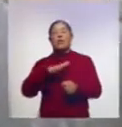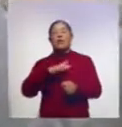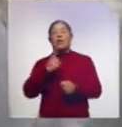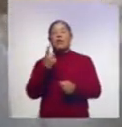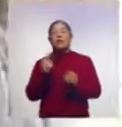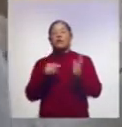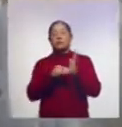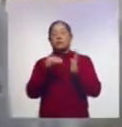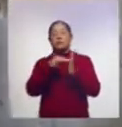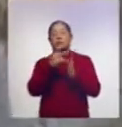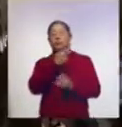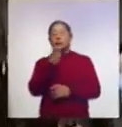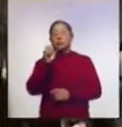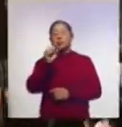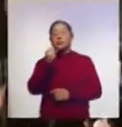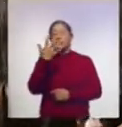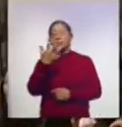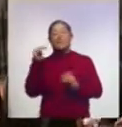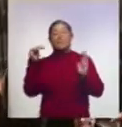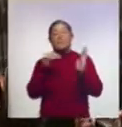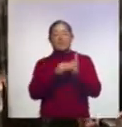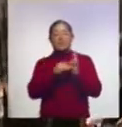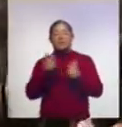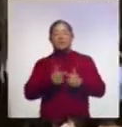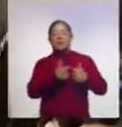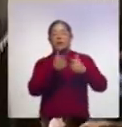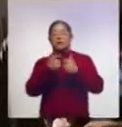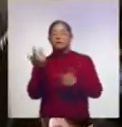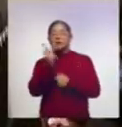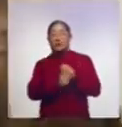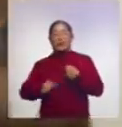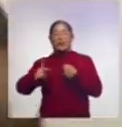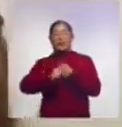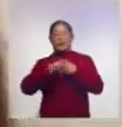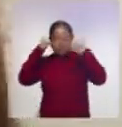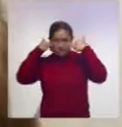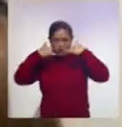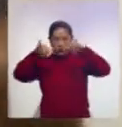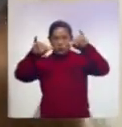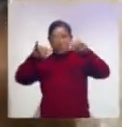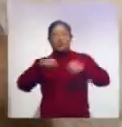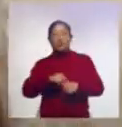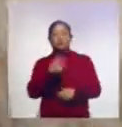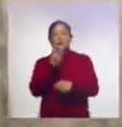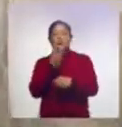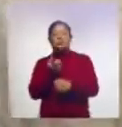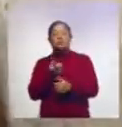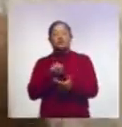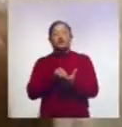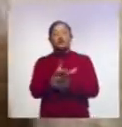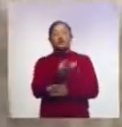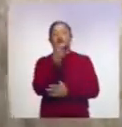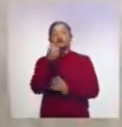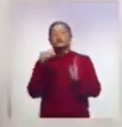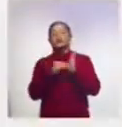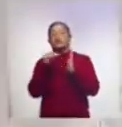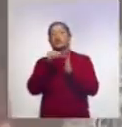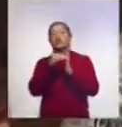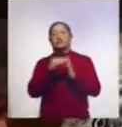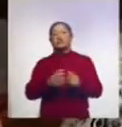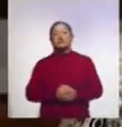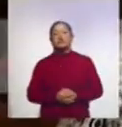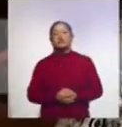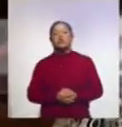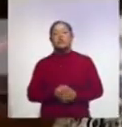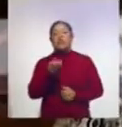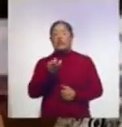de 1.265.000 pesos y en la Plaza de Toros Jorge Aguilar el Ranchero se invertirán 2 millones de pesos. Esta